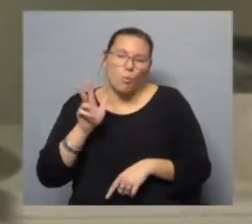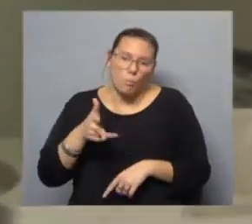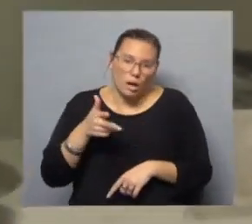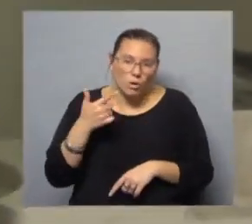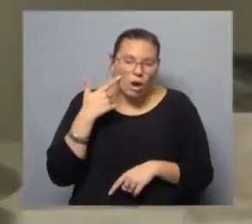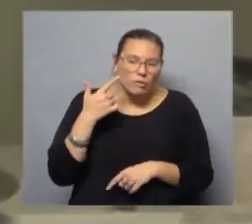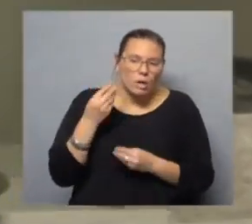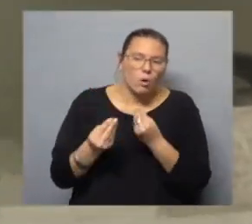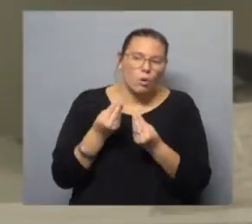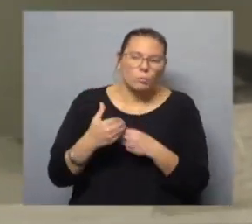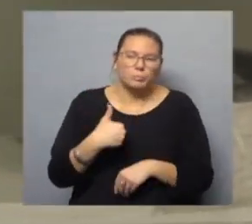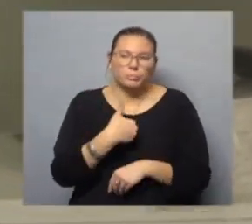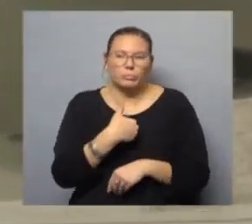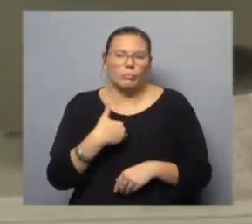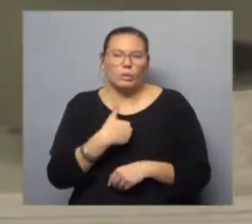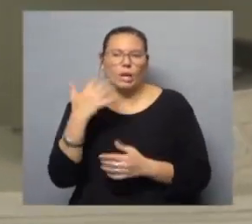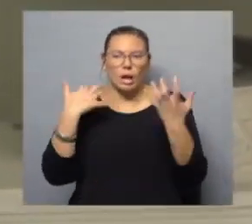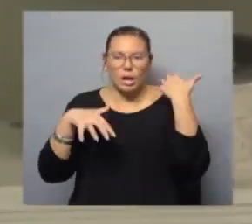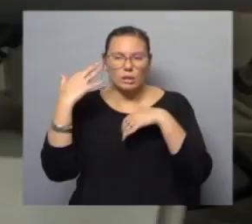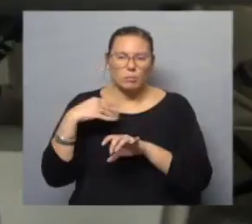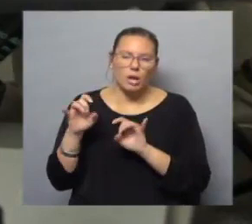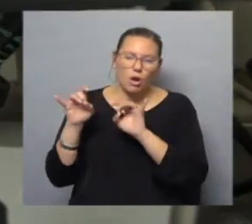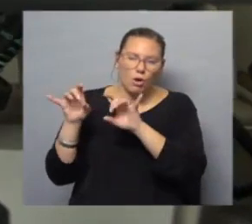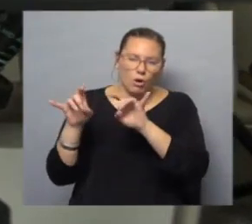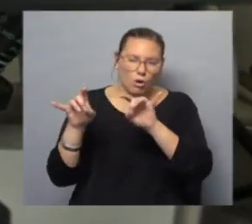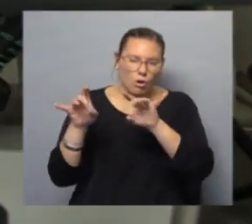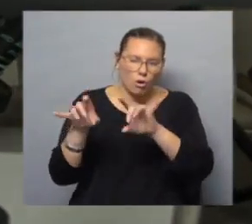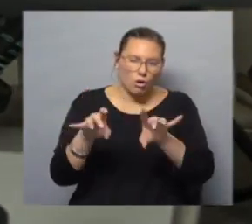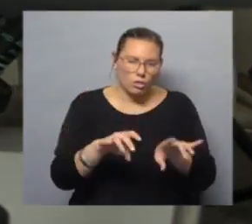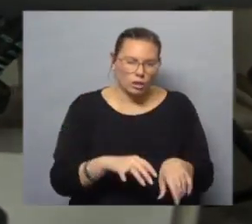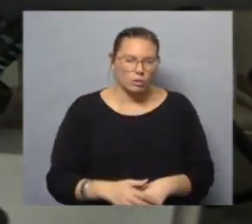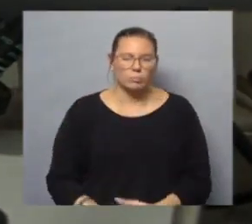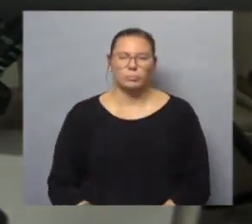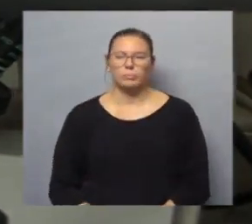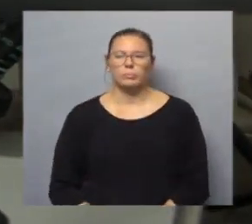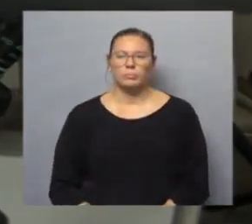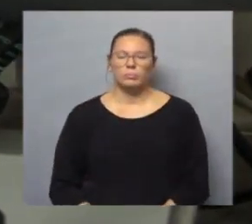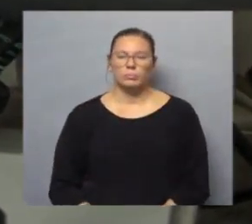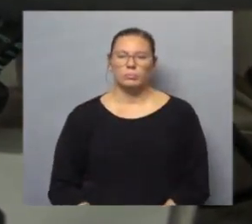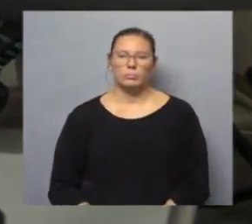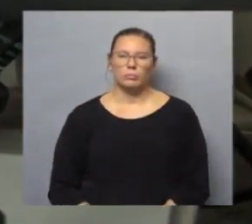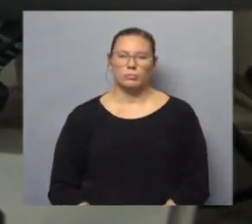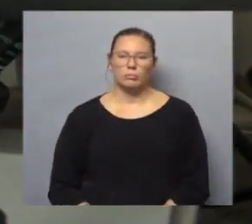ver un poco cuál es el rol de esos animales en la transmisión de esos patógenos.